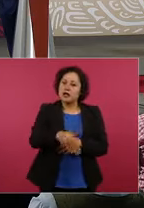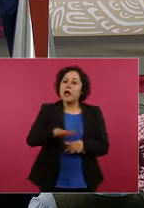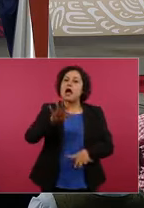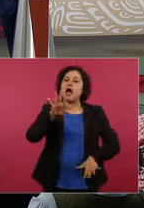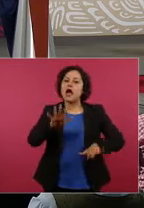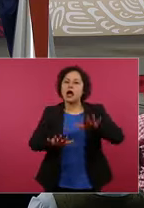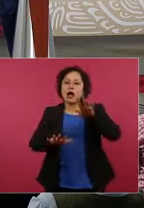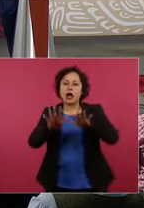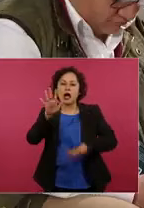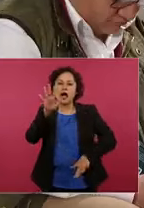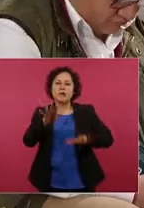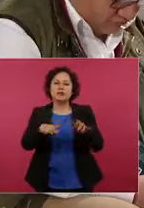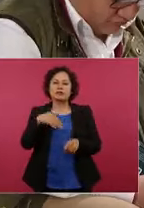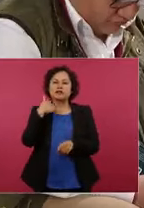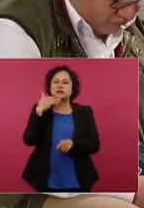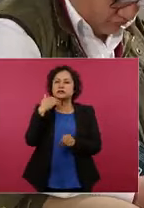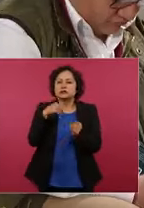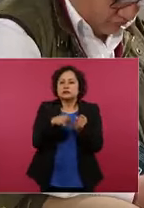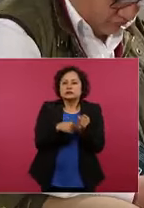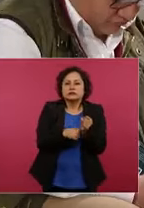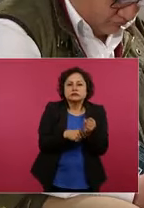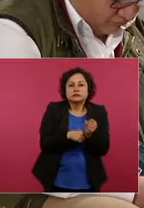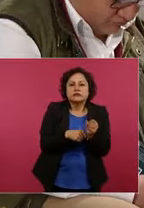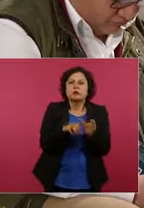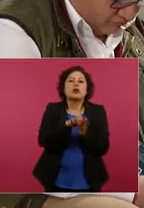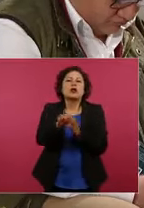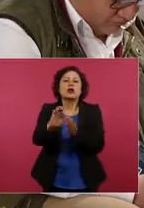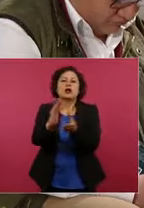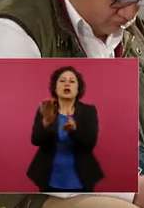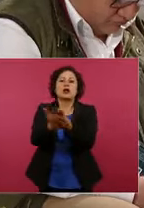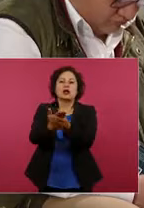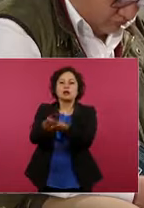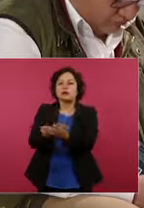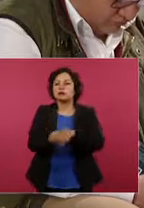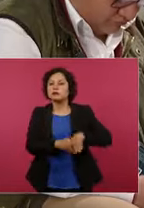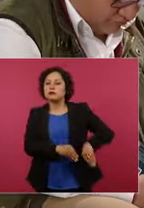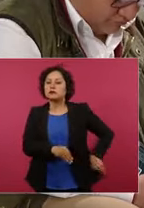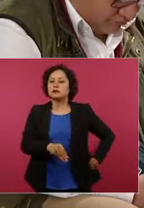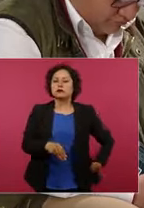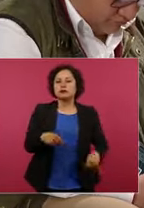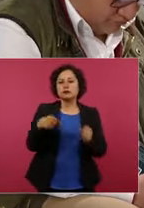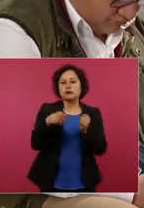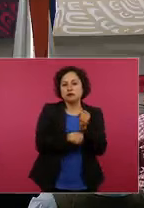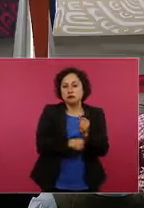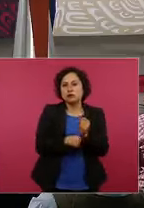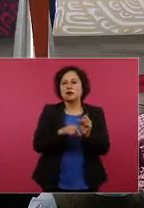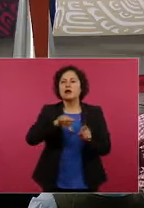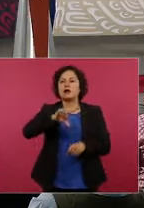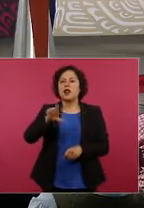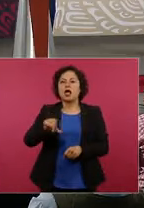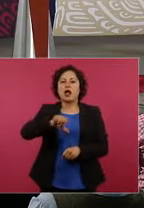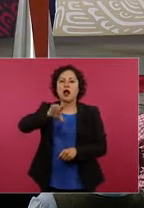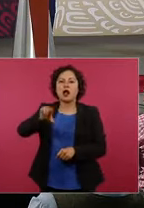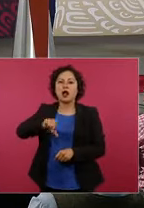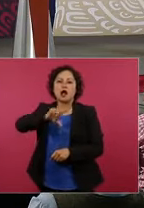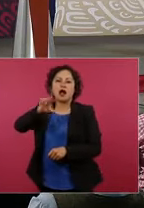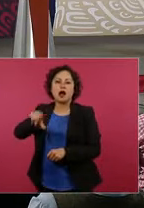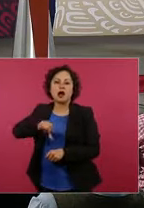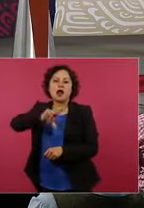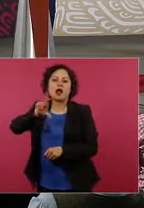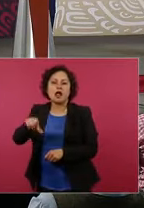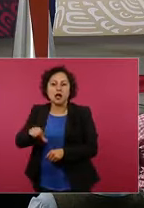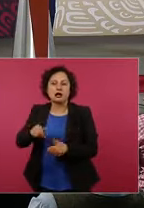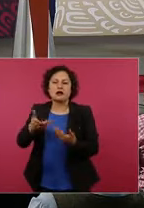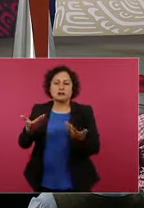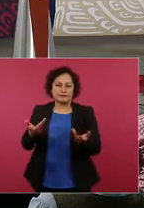esconden un expediente, que no te atienden, que te dicen que mañana. Y entonces, este es el caso